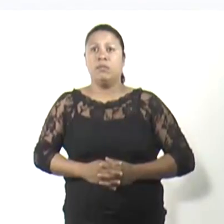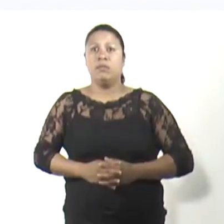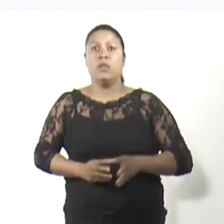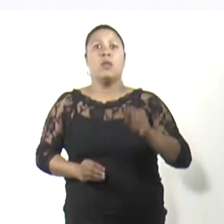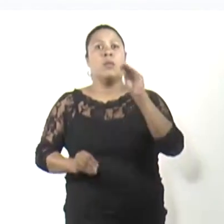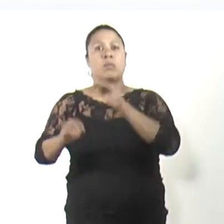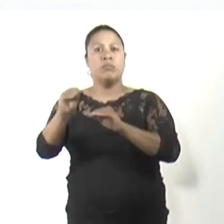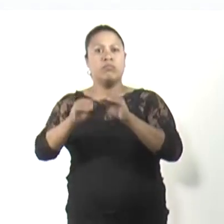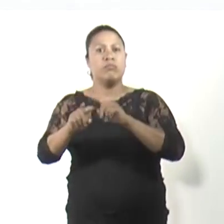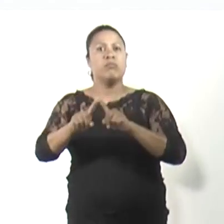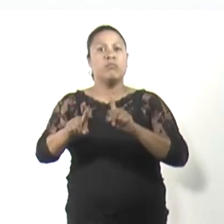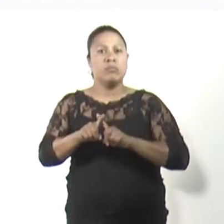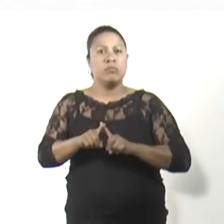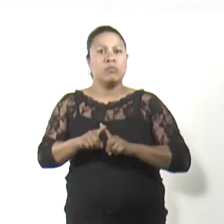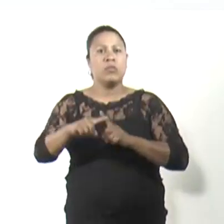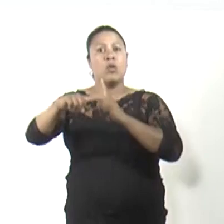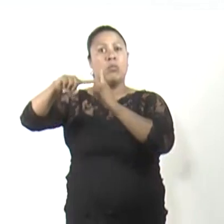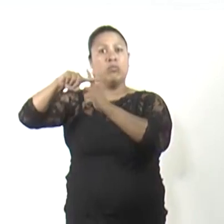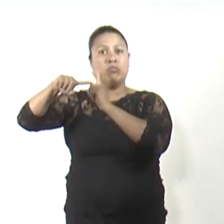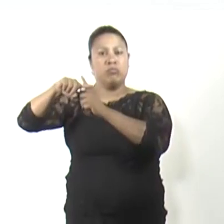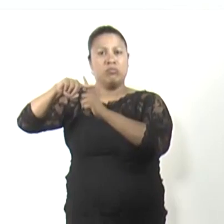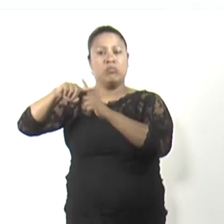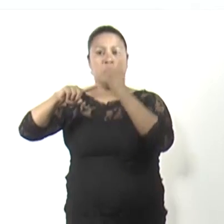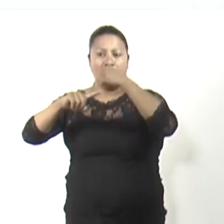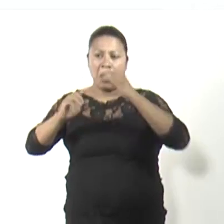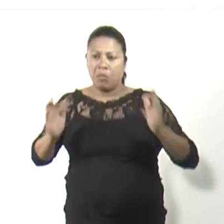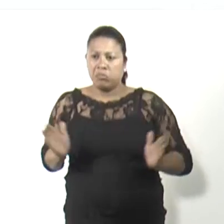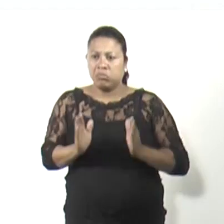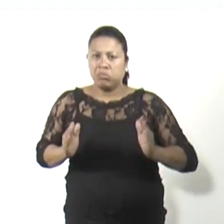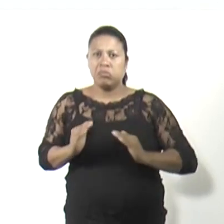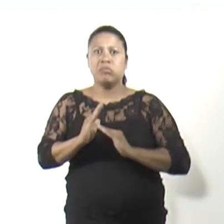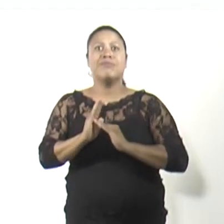elementos positivos para que se cumplan,